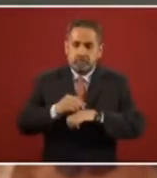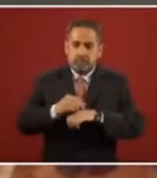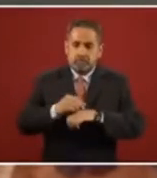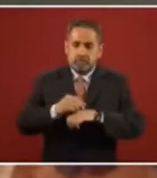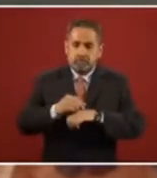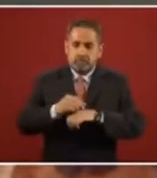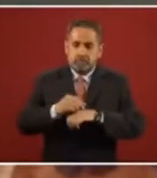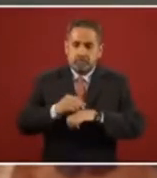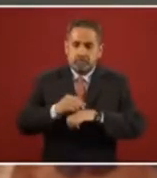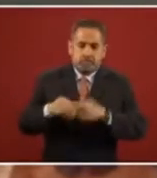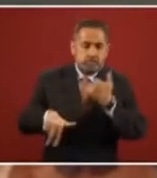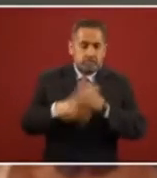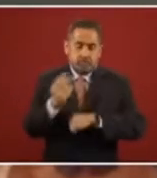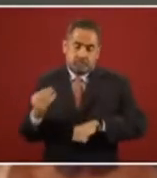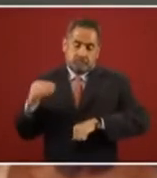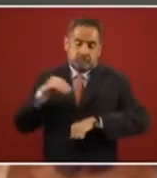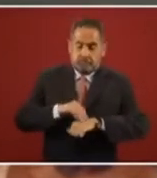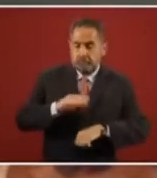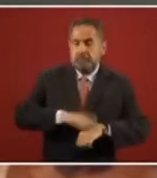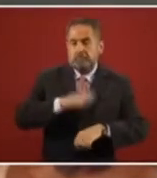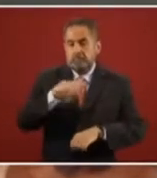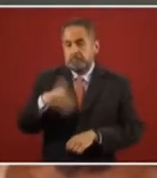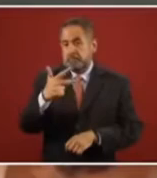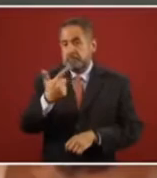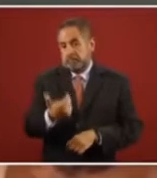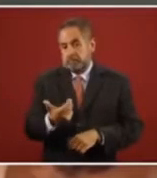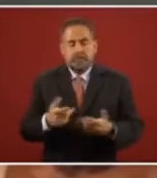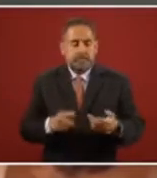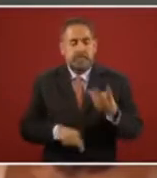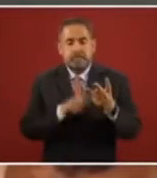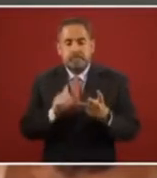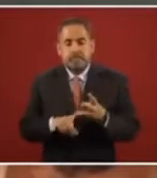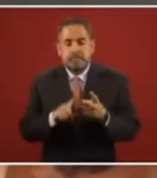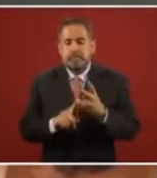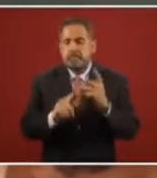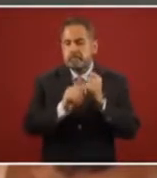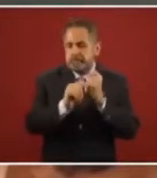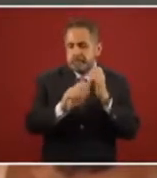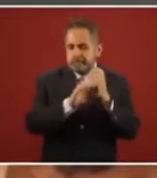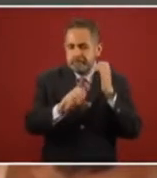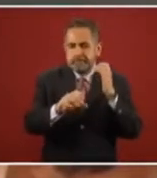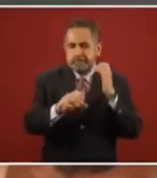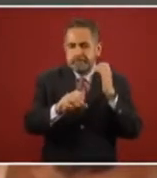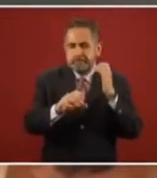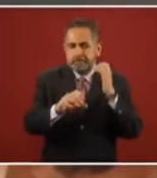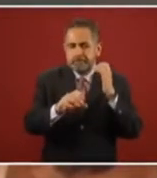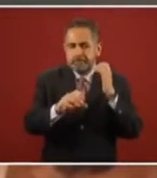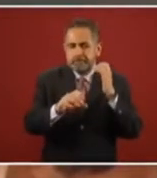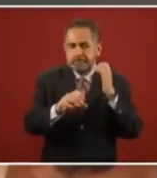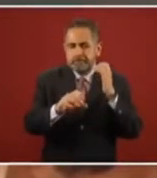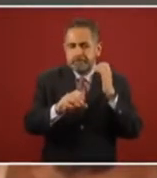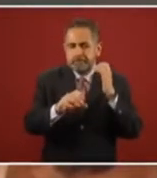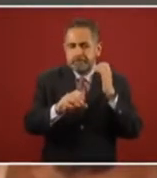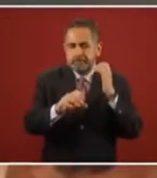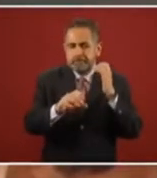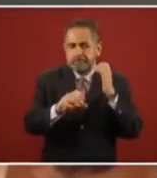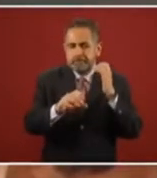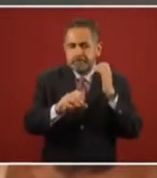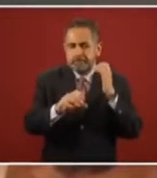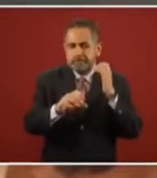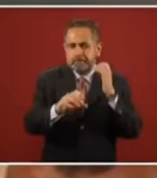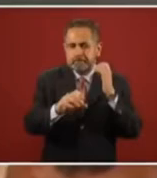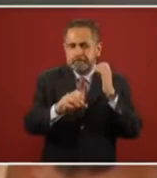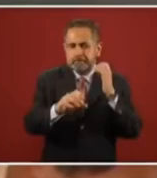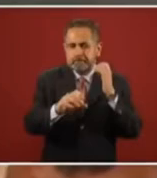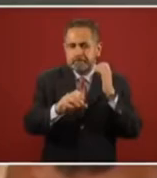a tim pesos y administramos supuesto las deformidades del estado de méxico en el uso de windsurf transport